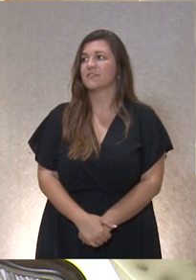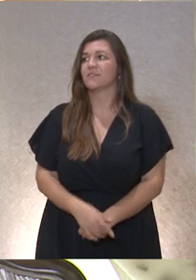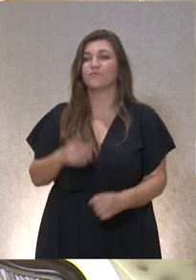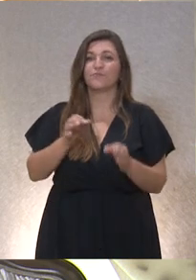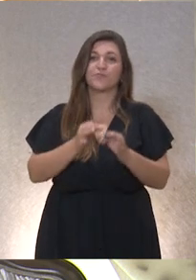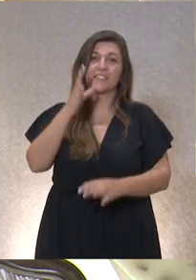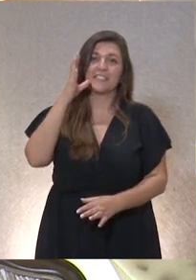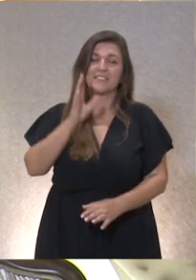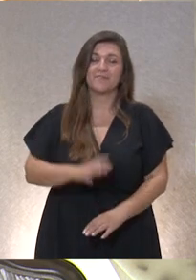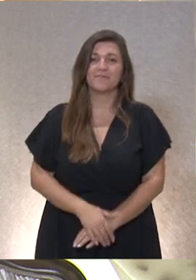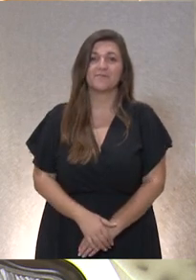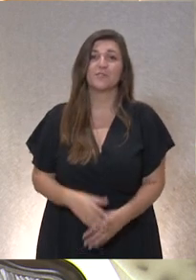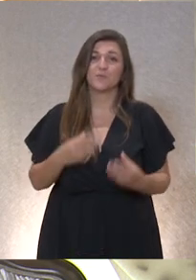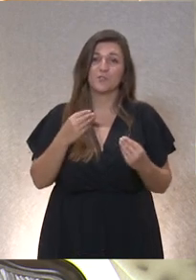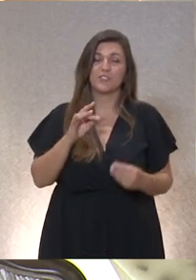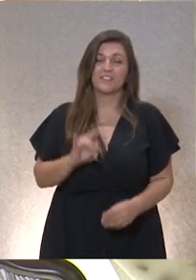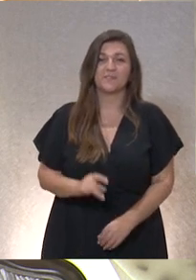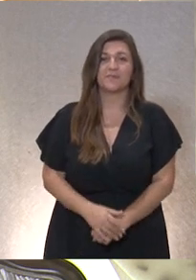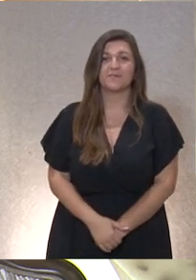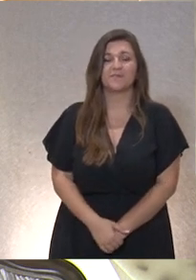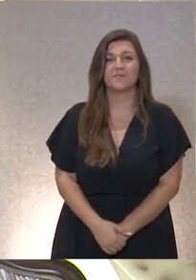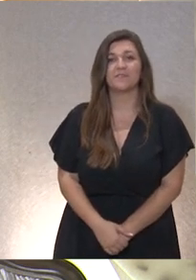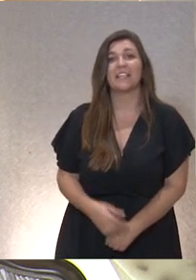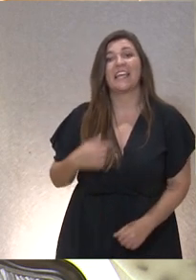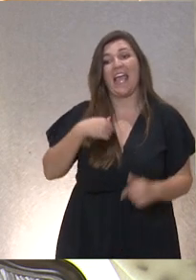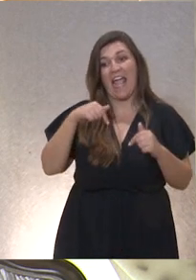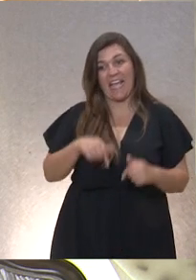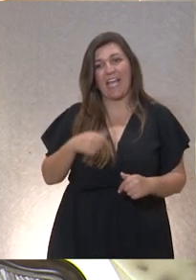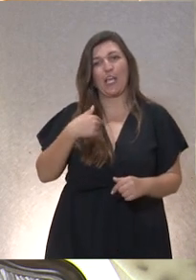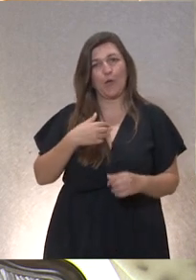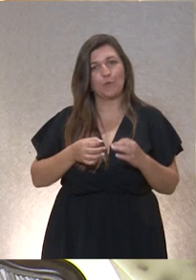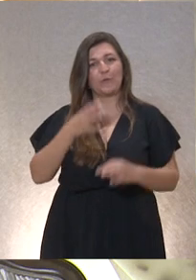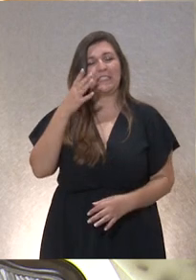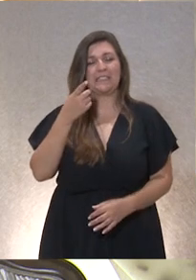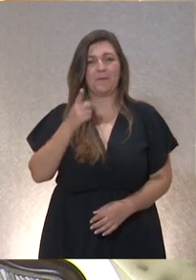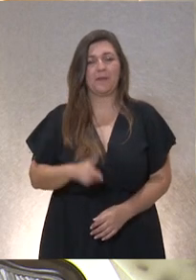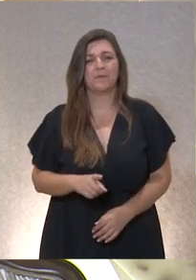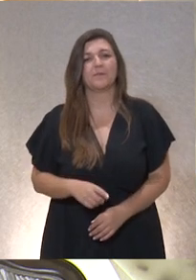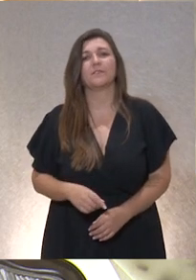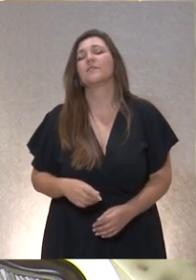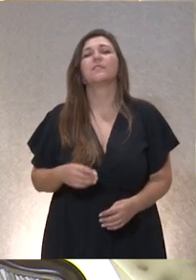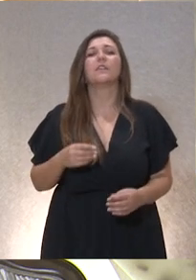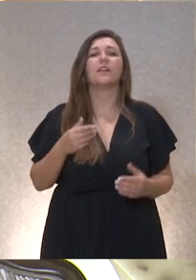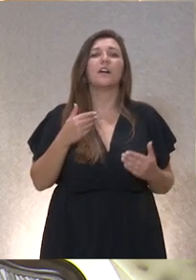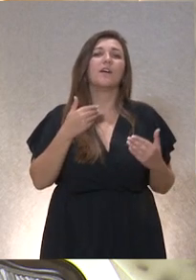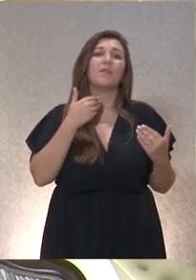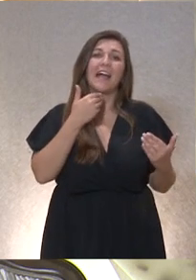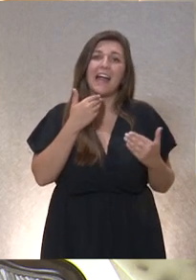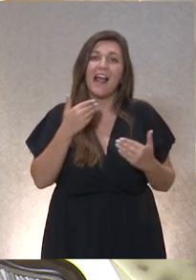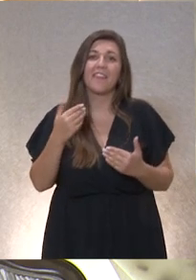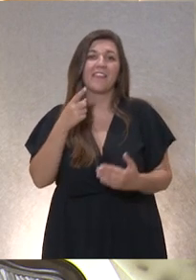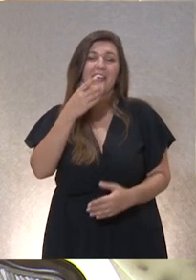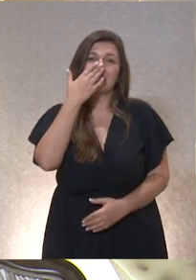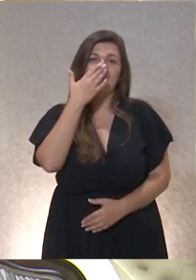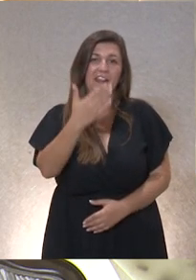Canarias mucho y de estar hoy aquí más primero agradecer La la